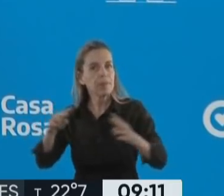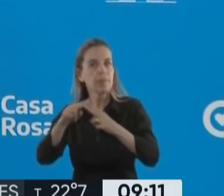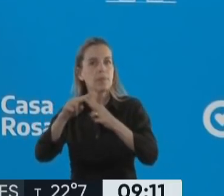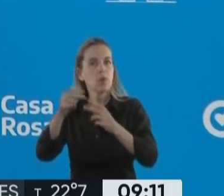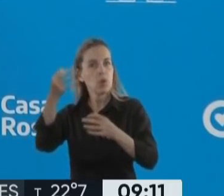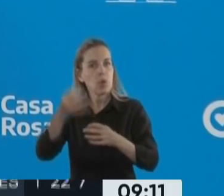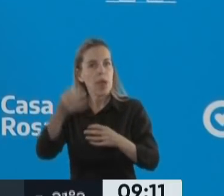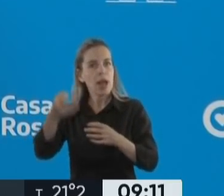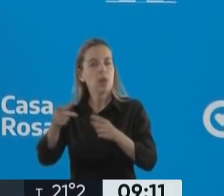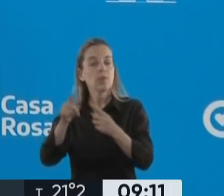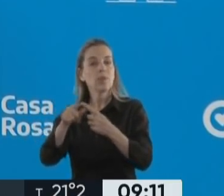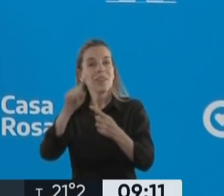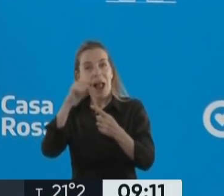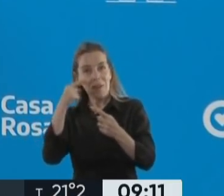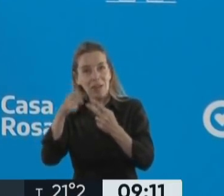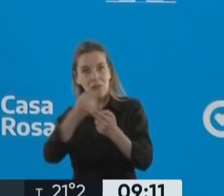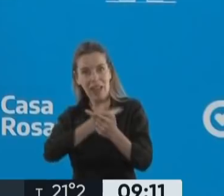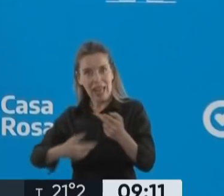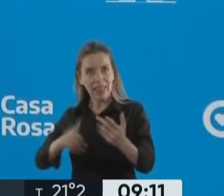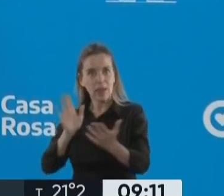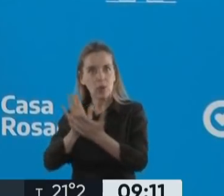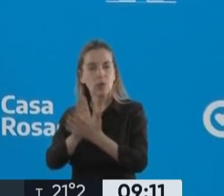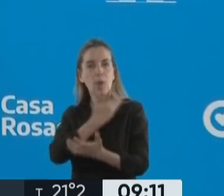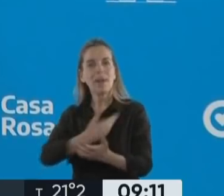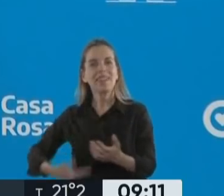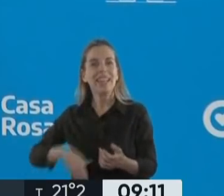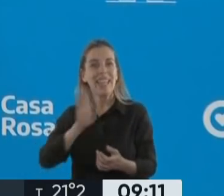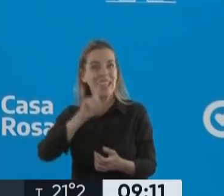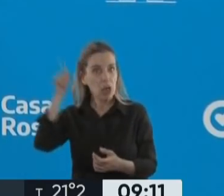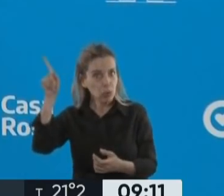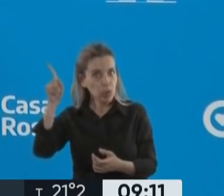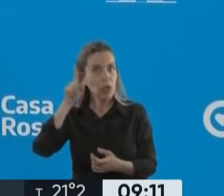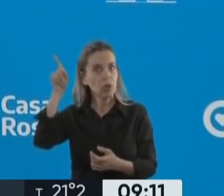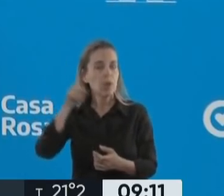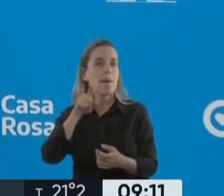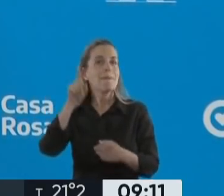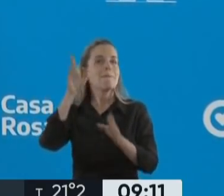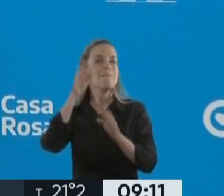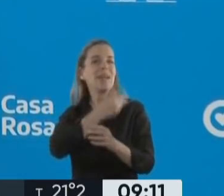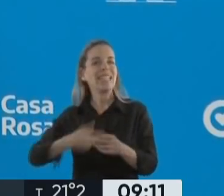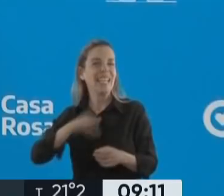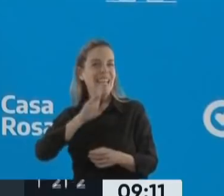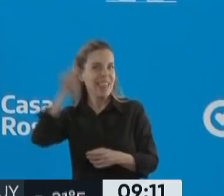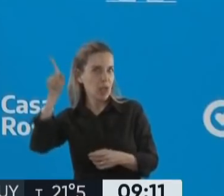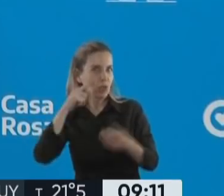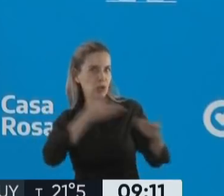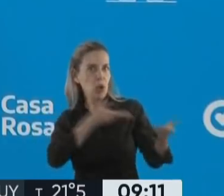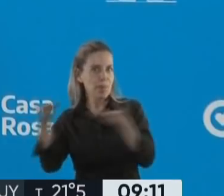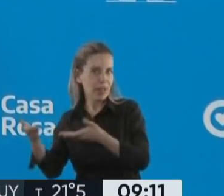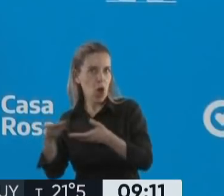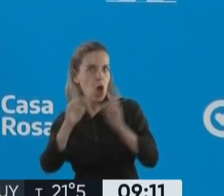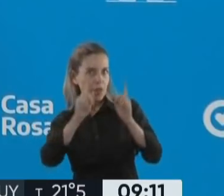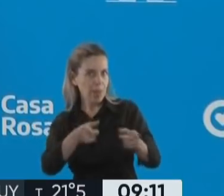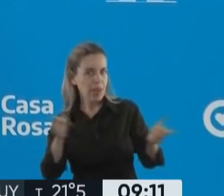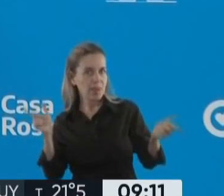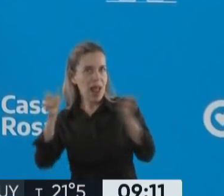cordial, con el presidente de los Estados Unidos, Biden, que además lo invitó a participar en la exposición de la discusión